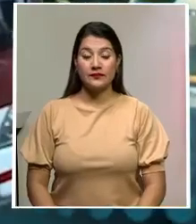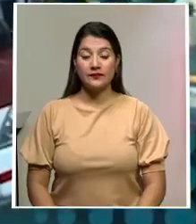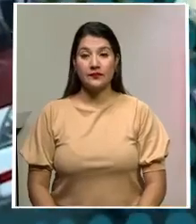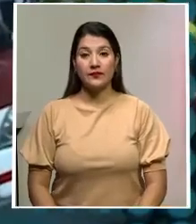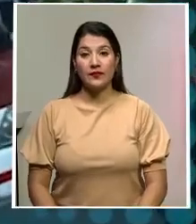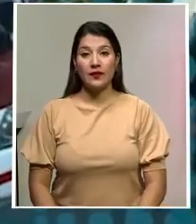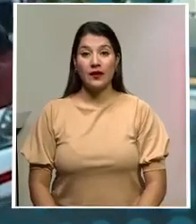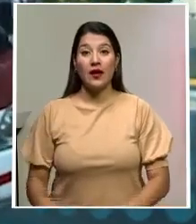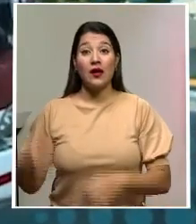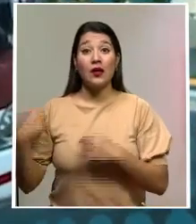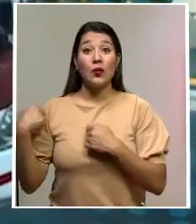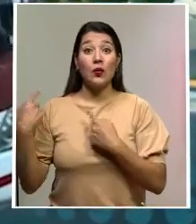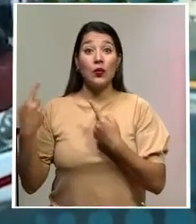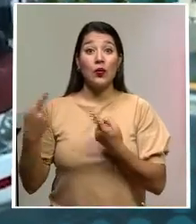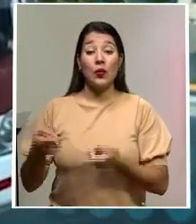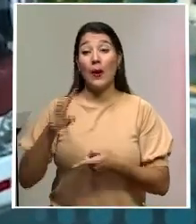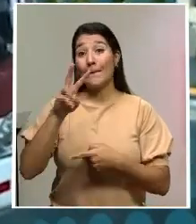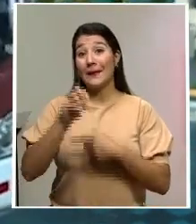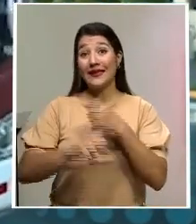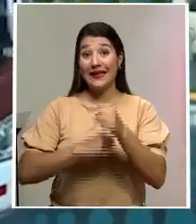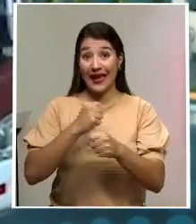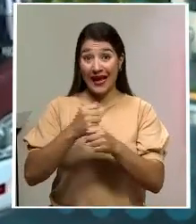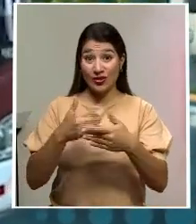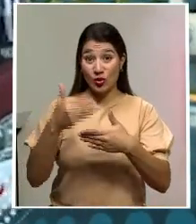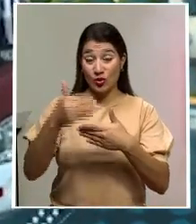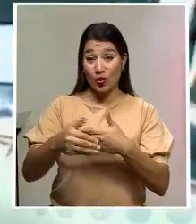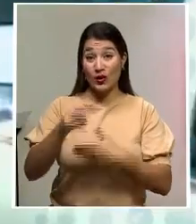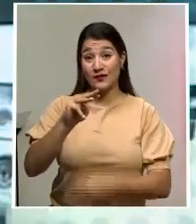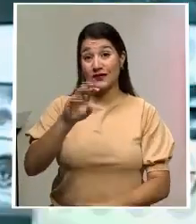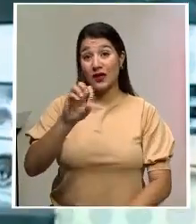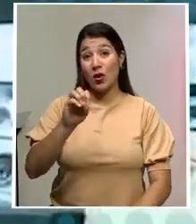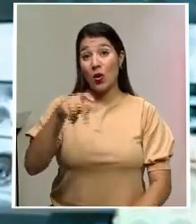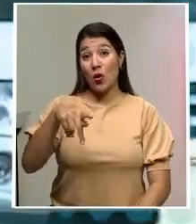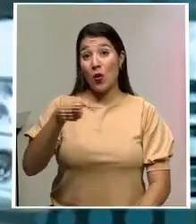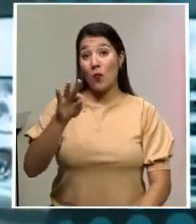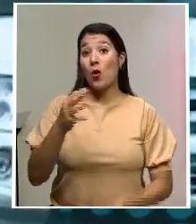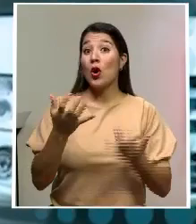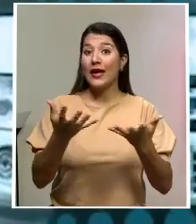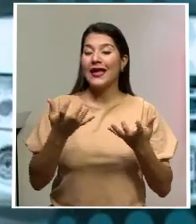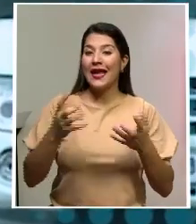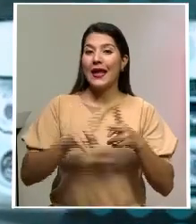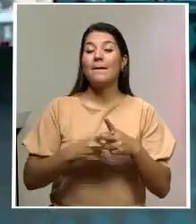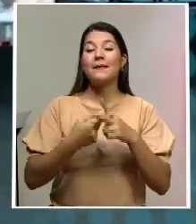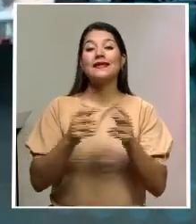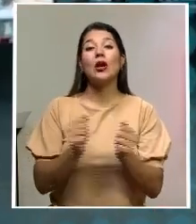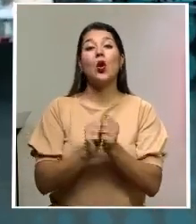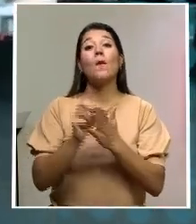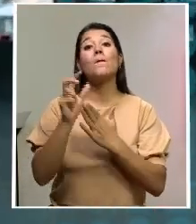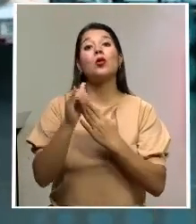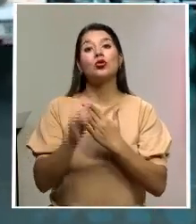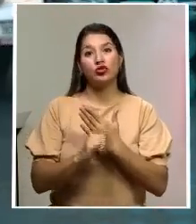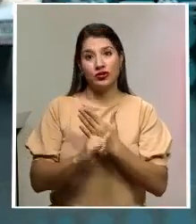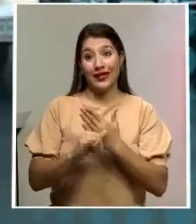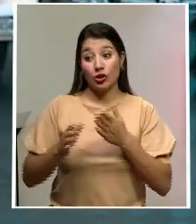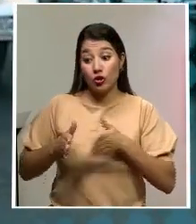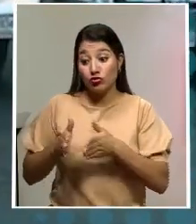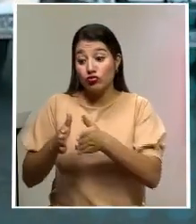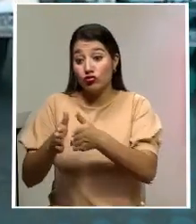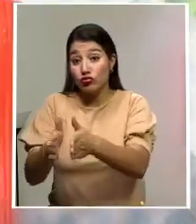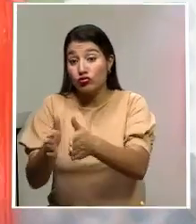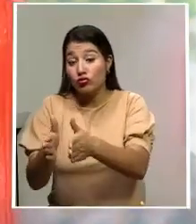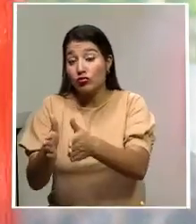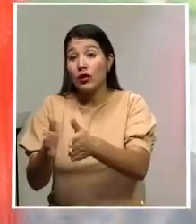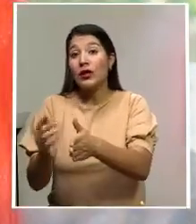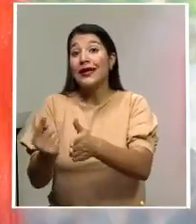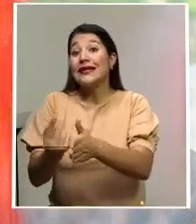Tras 20 años de espera, el MOP pretende iniciar pronto con el proyecto de sectorización en el GAM. El ministro Méndez Mata dará